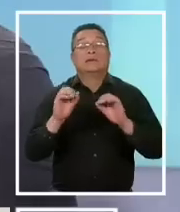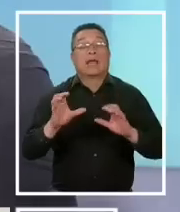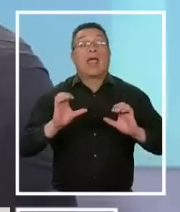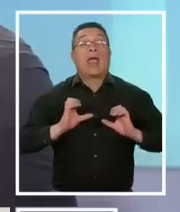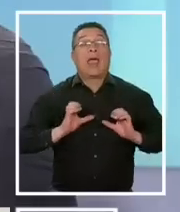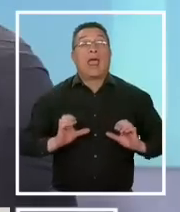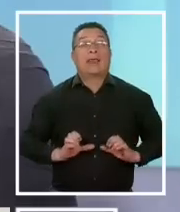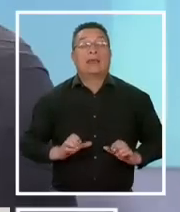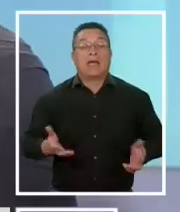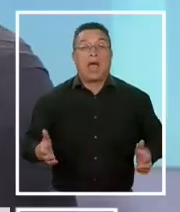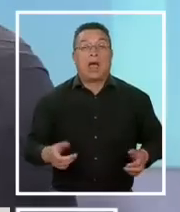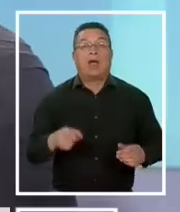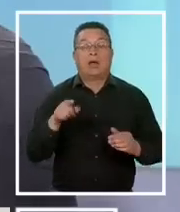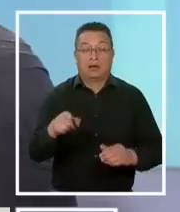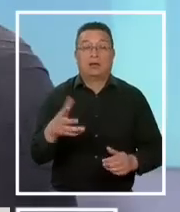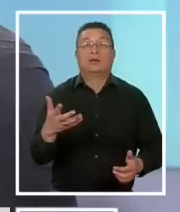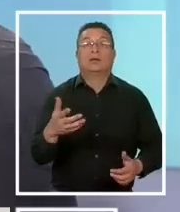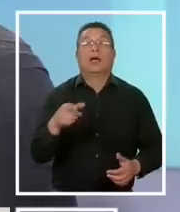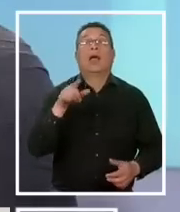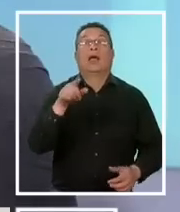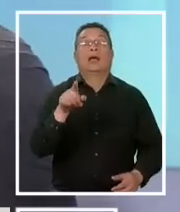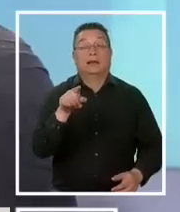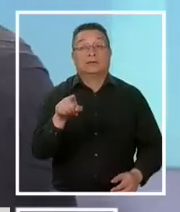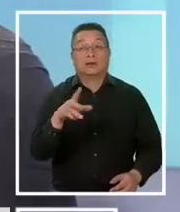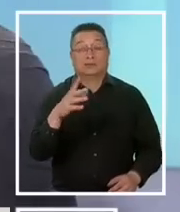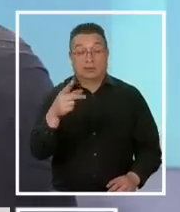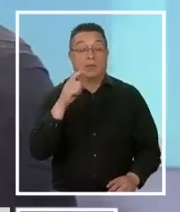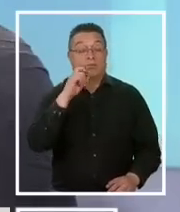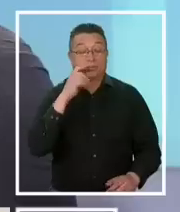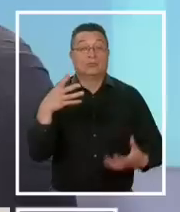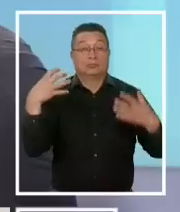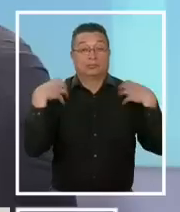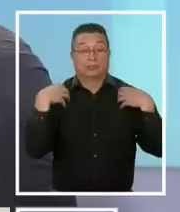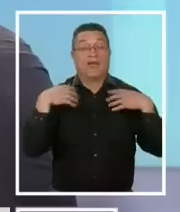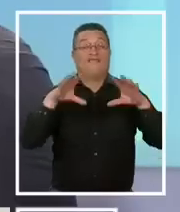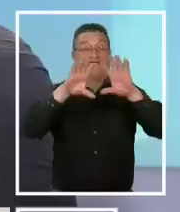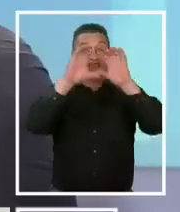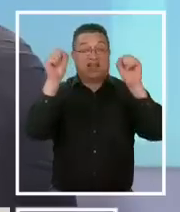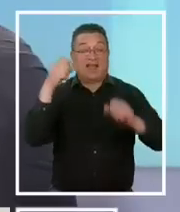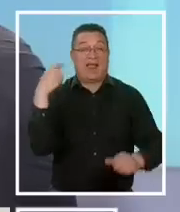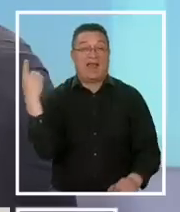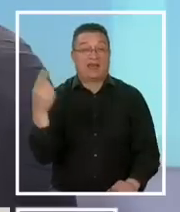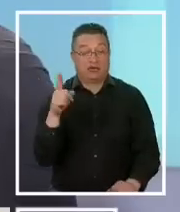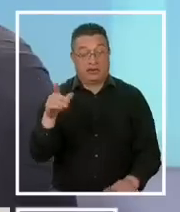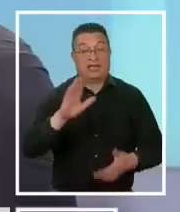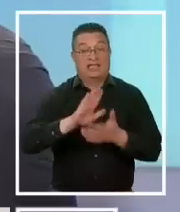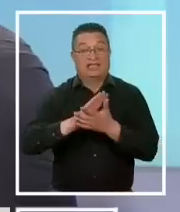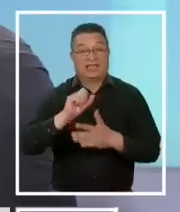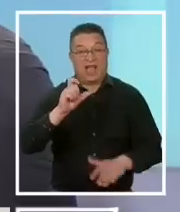ética usted dice que es autoría de la fiscalía nacional